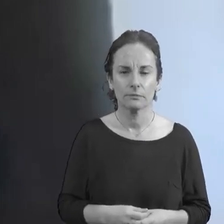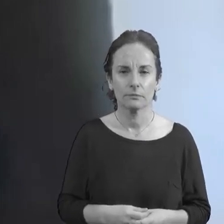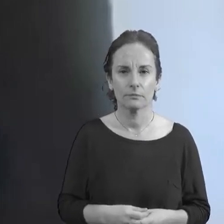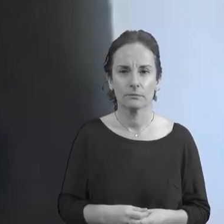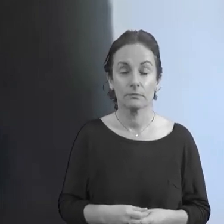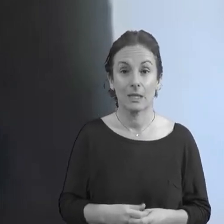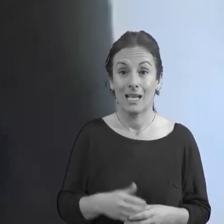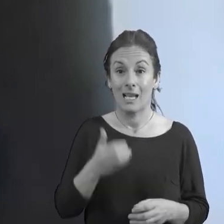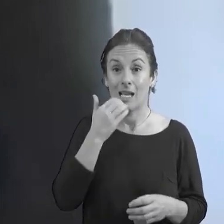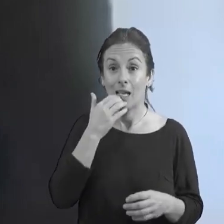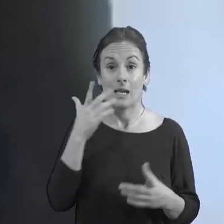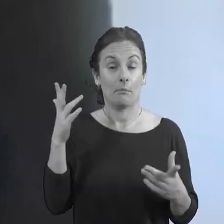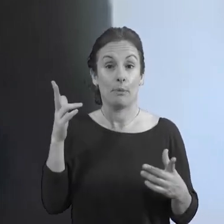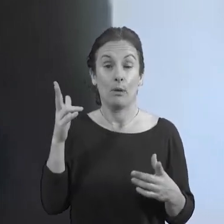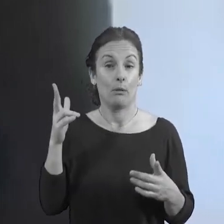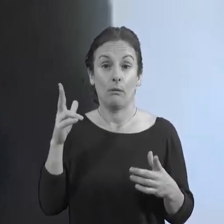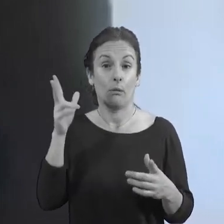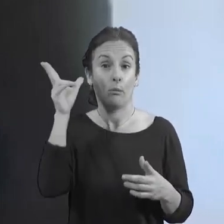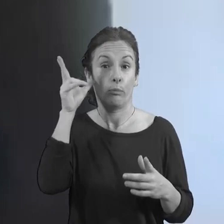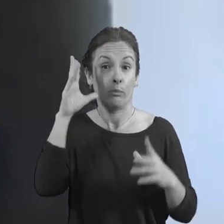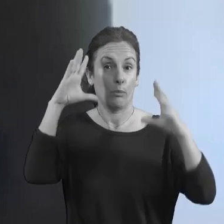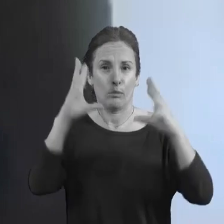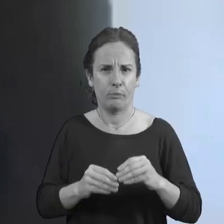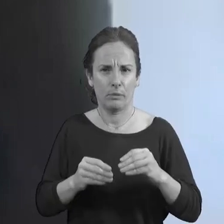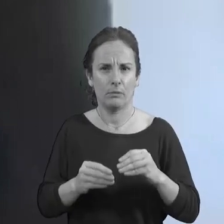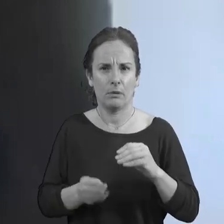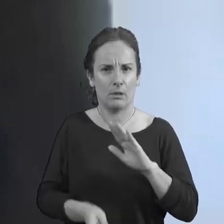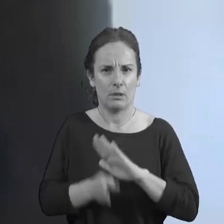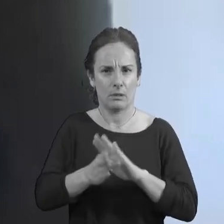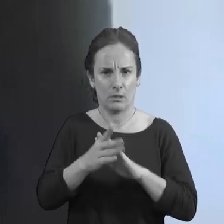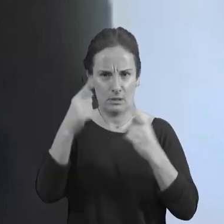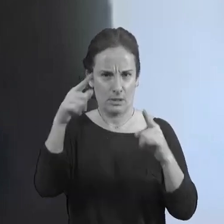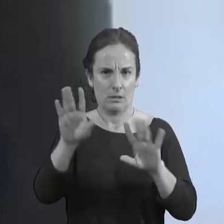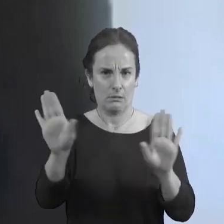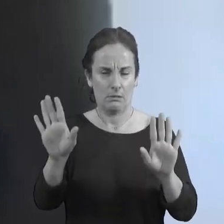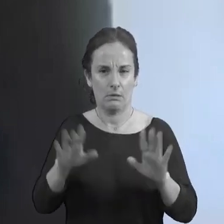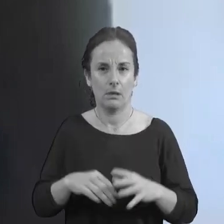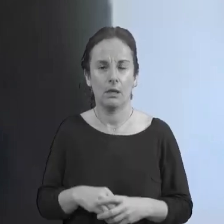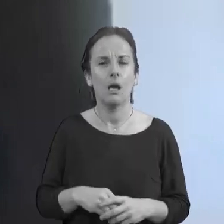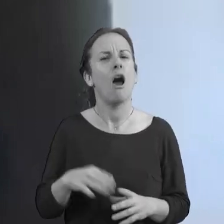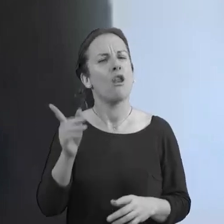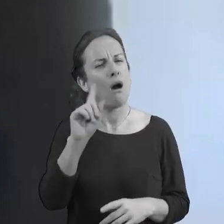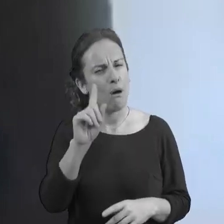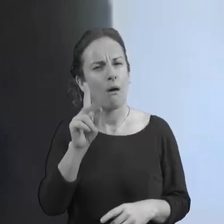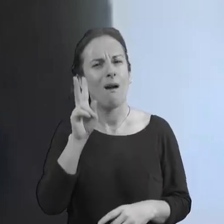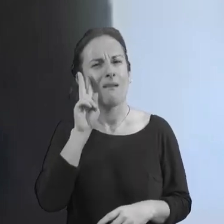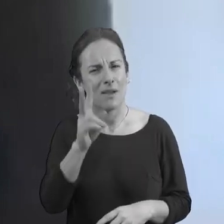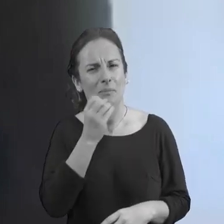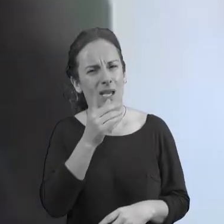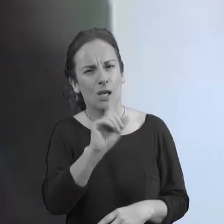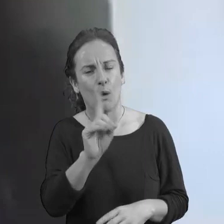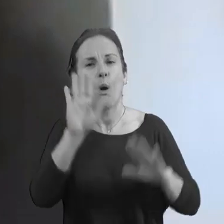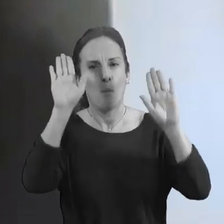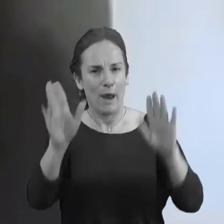Si estoy fuera, seguid hablando vosotras. No, se te oye bien, Rosa. No te vemos bien, pero te oímos bien. Y